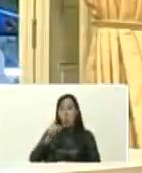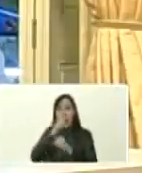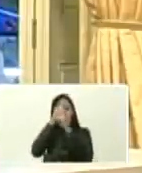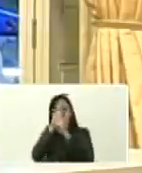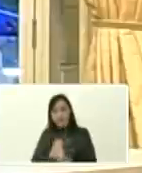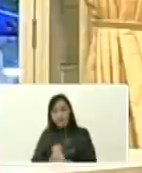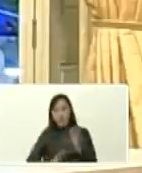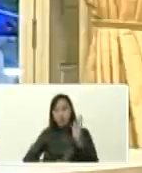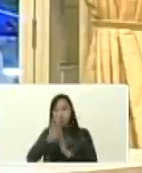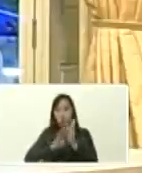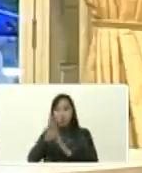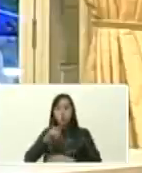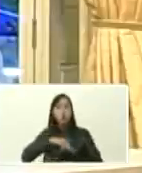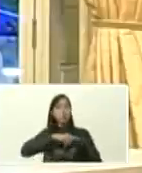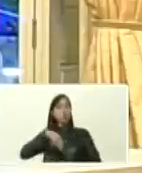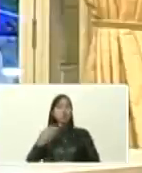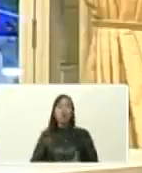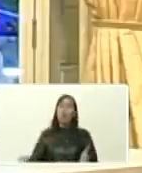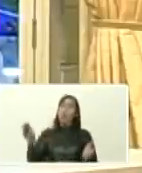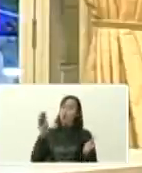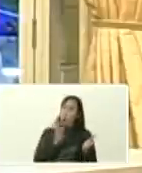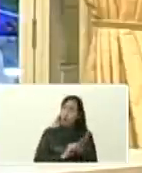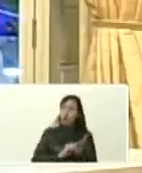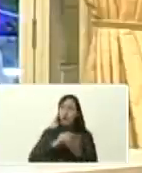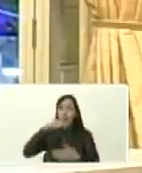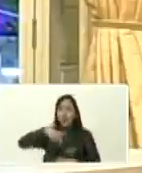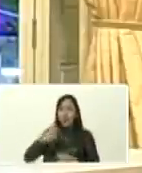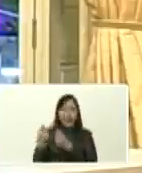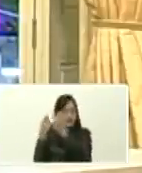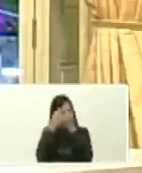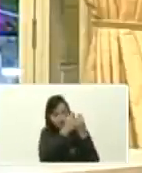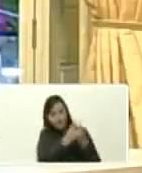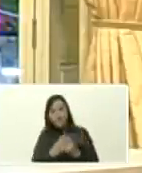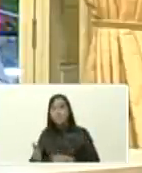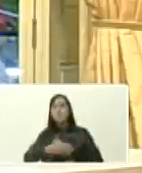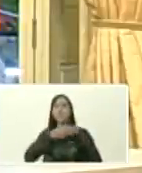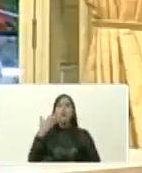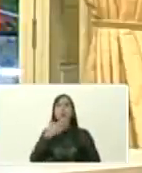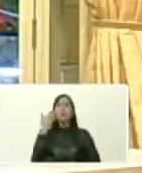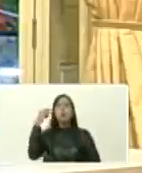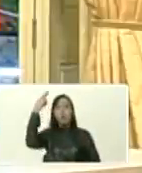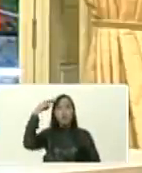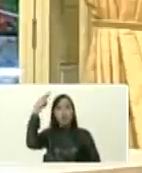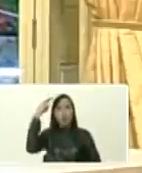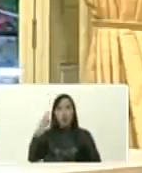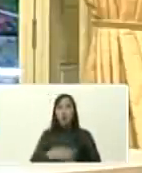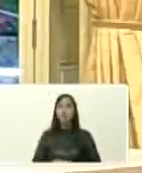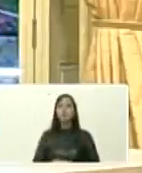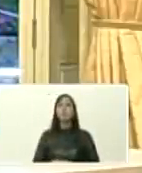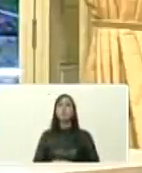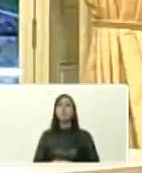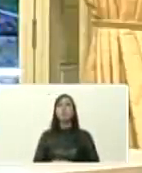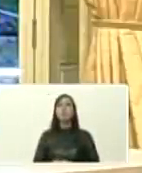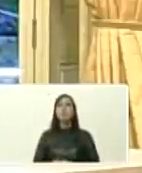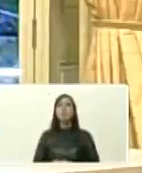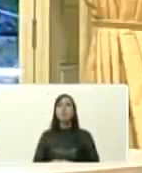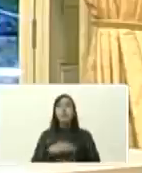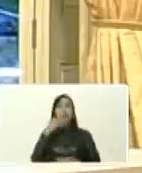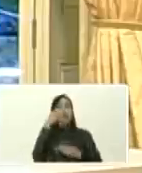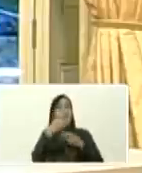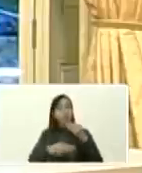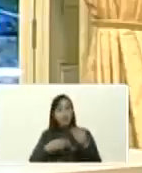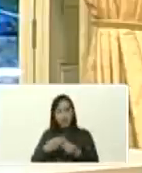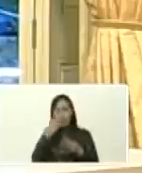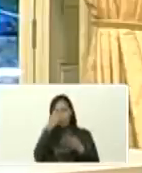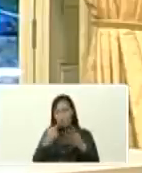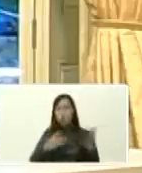crecimiento. Y hemos retomado el crecimiento de la economía real, concreta, la que produce bienes